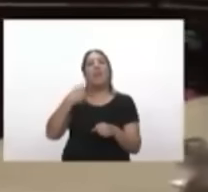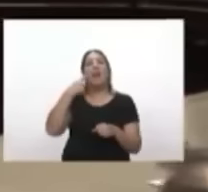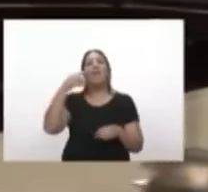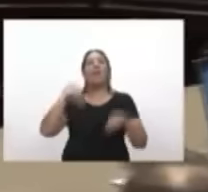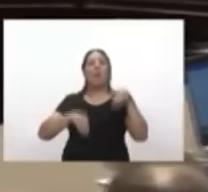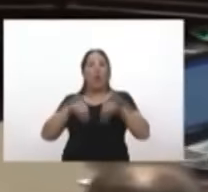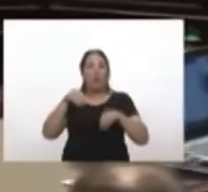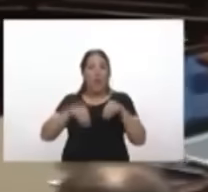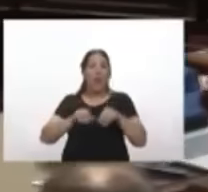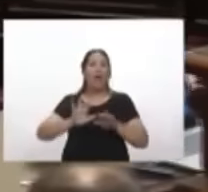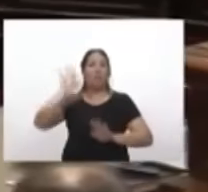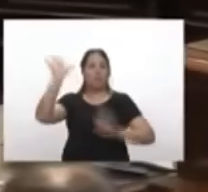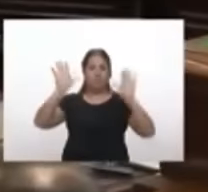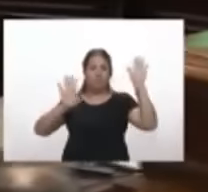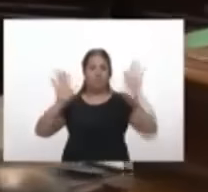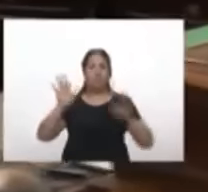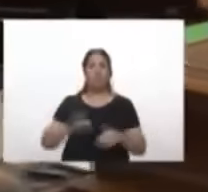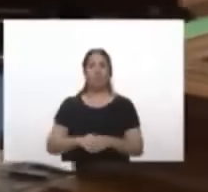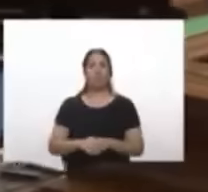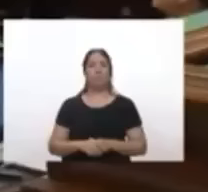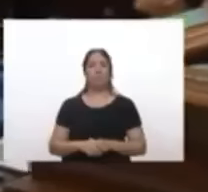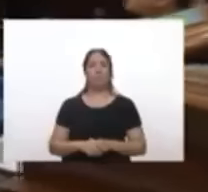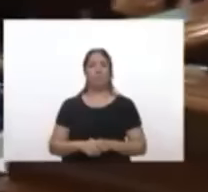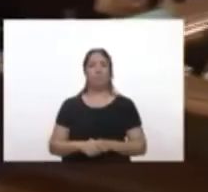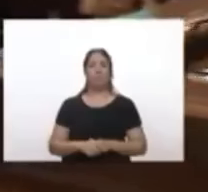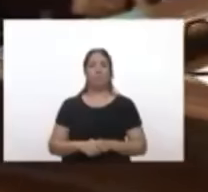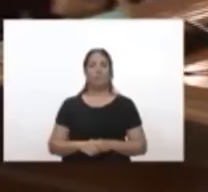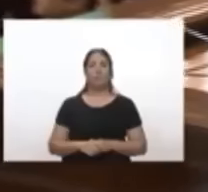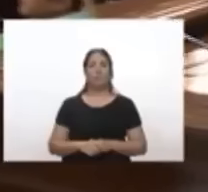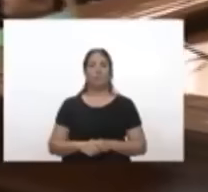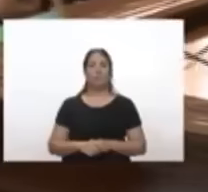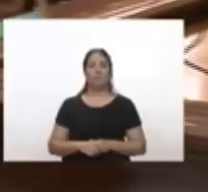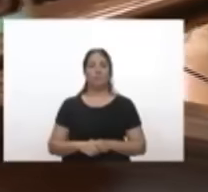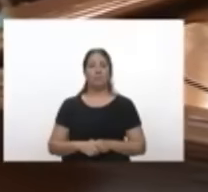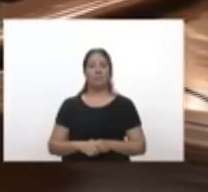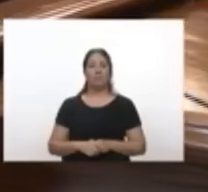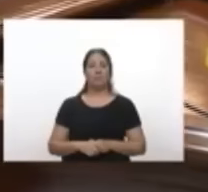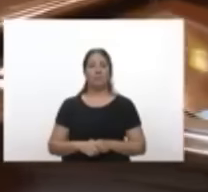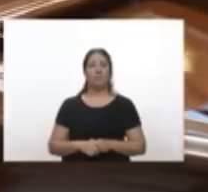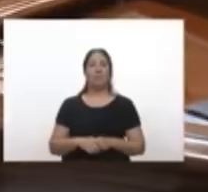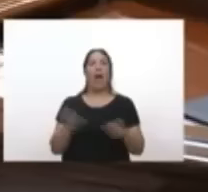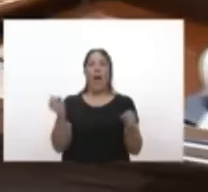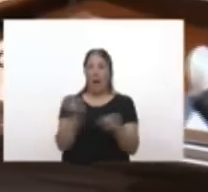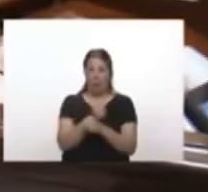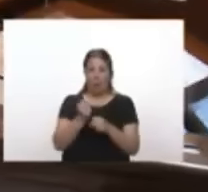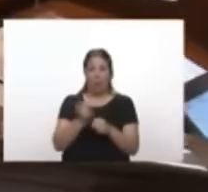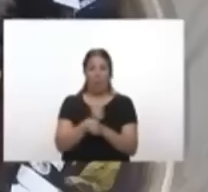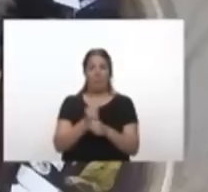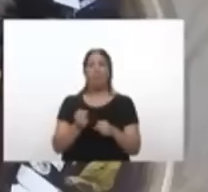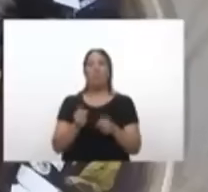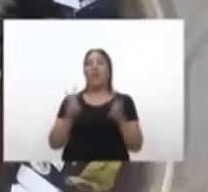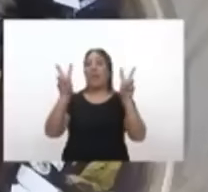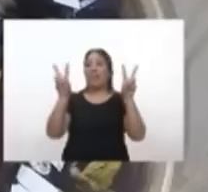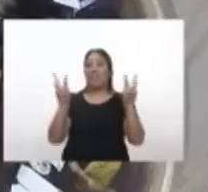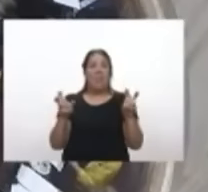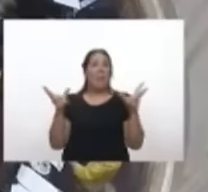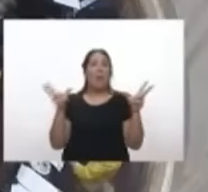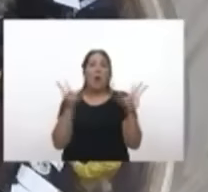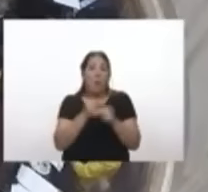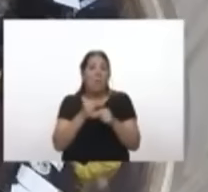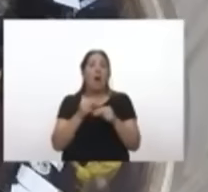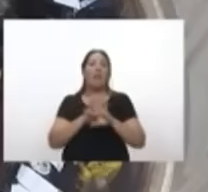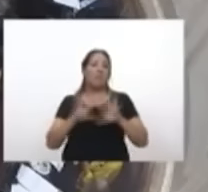y lo querés igual tratar en la sesión, a eso se le llama sobre tablas. Como no lo discutiste antes, lo quiero tratar igual ahora en el